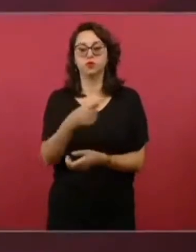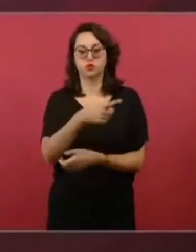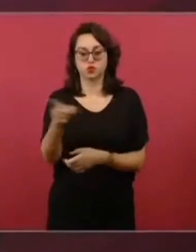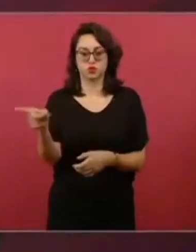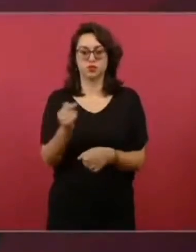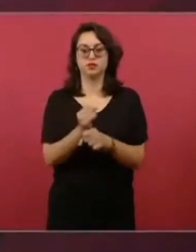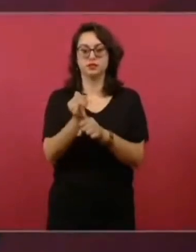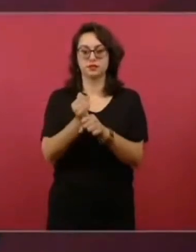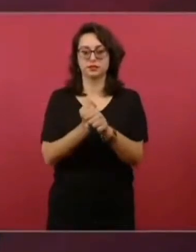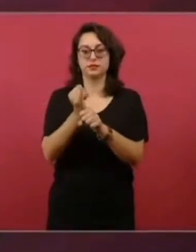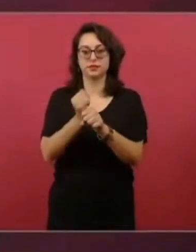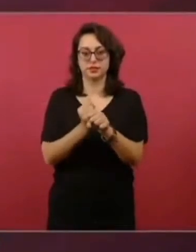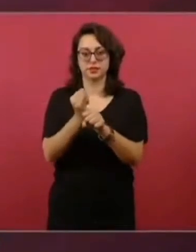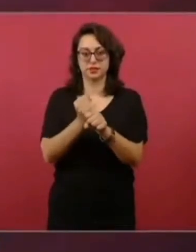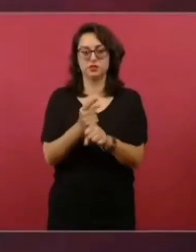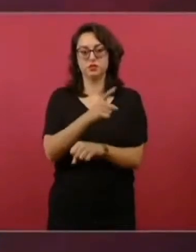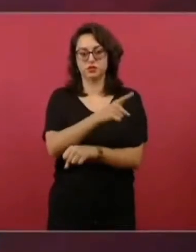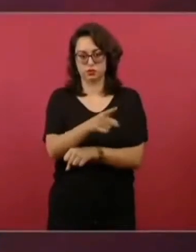búsquenlos.